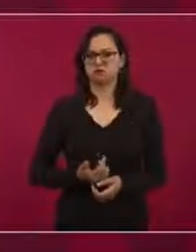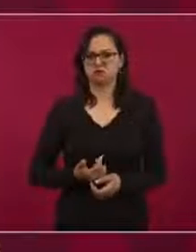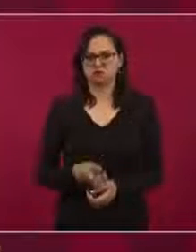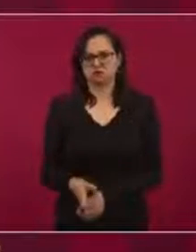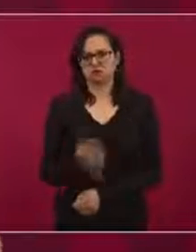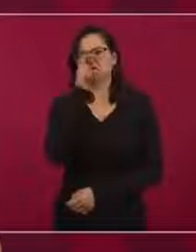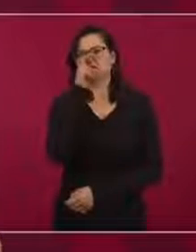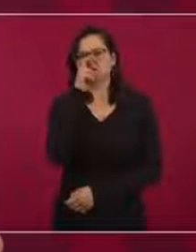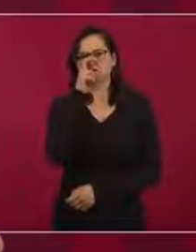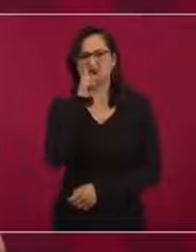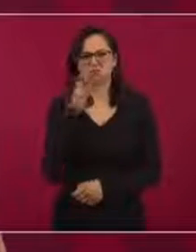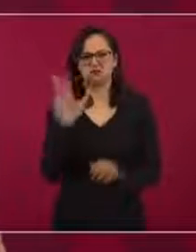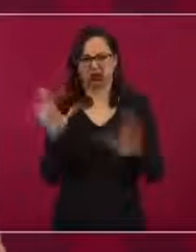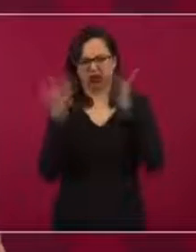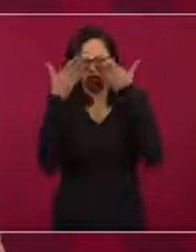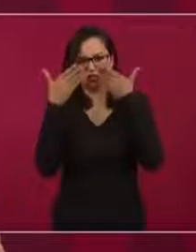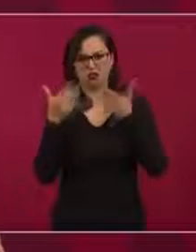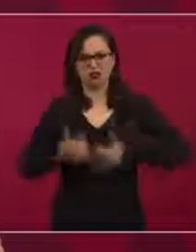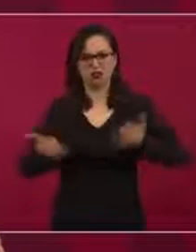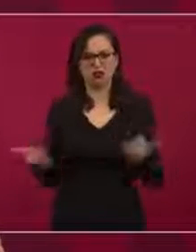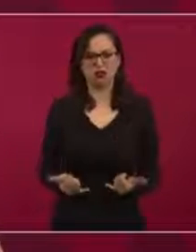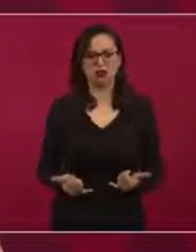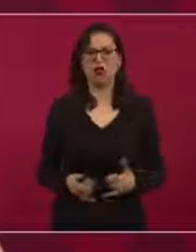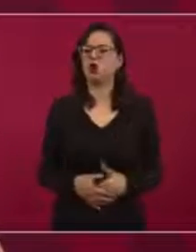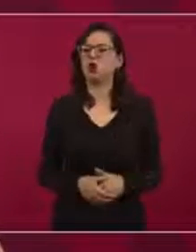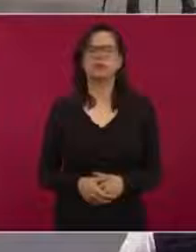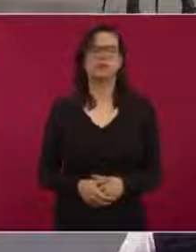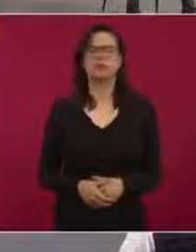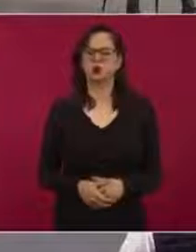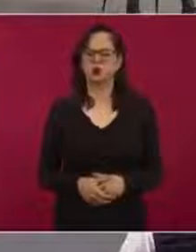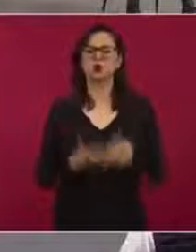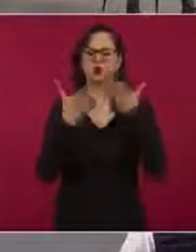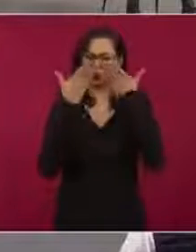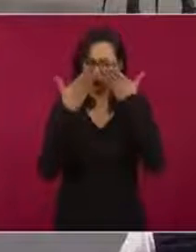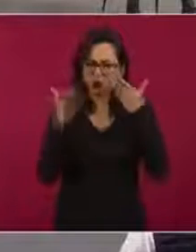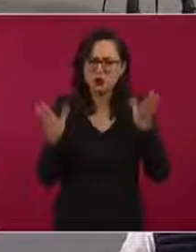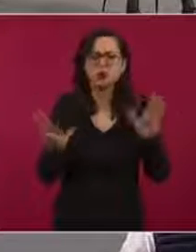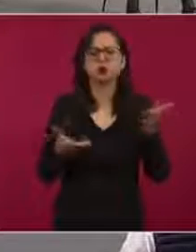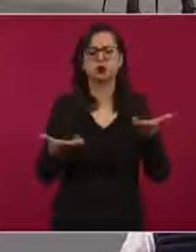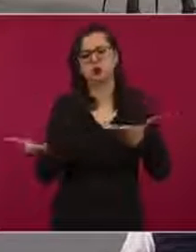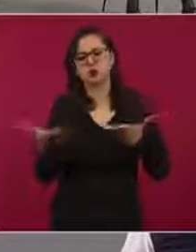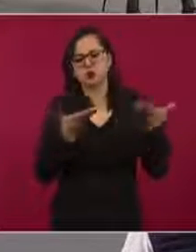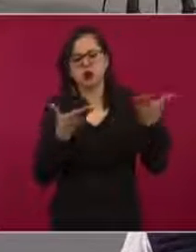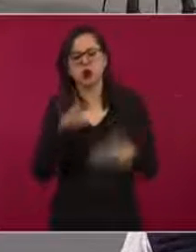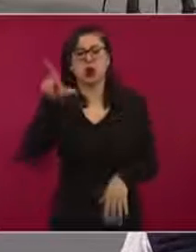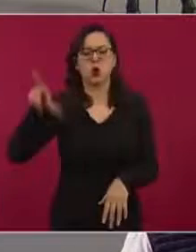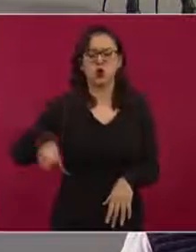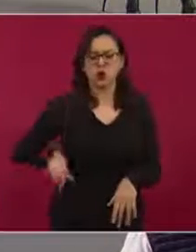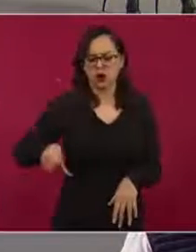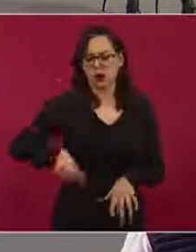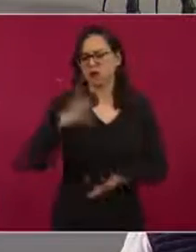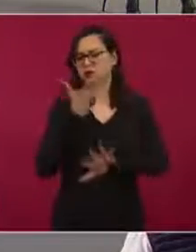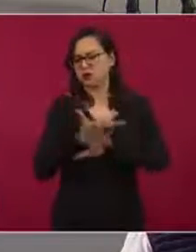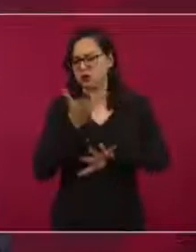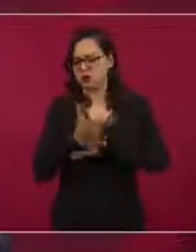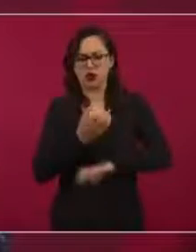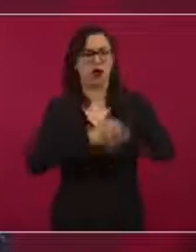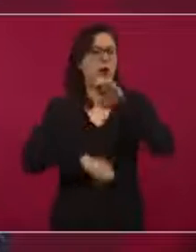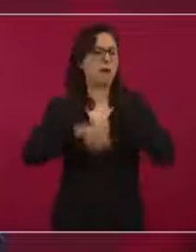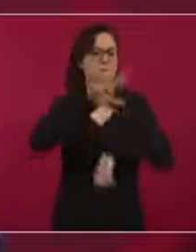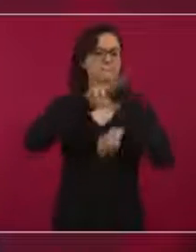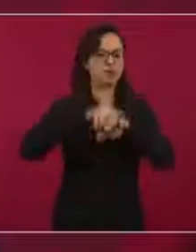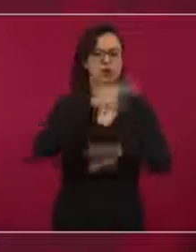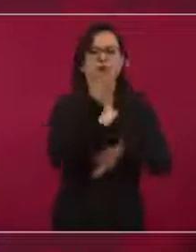queremos llevar buenas relaciones con el gobierno eeuu y con los empresarios de eeuu y con todos los